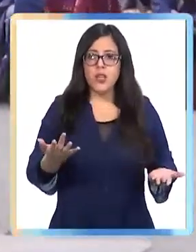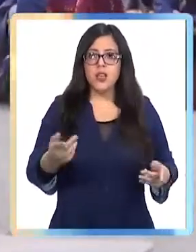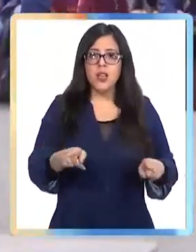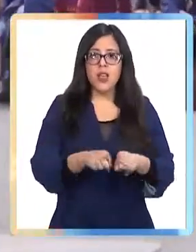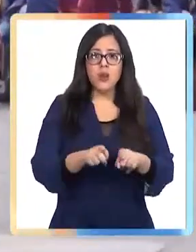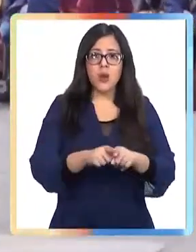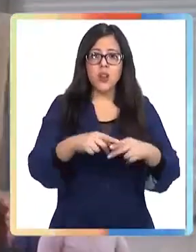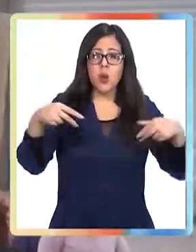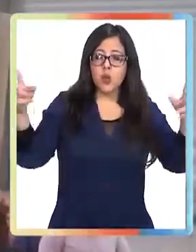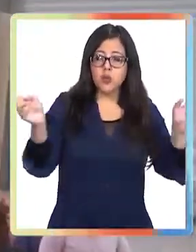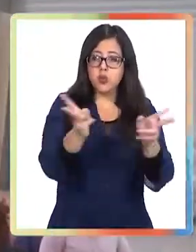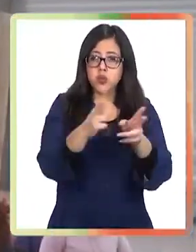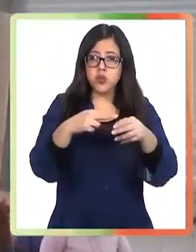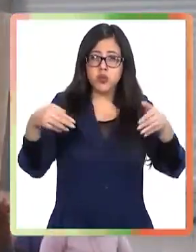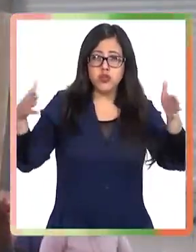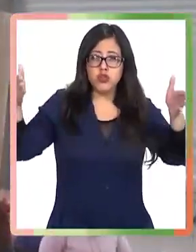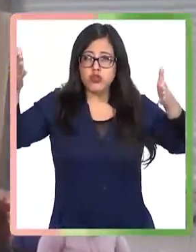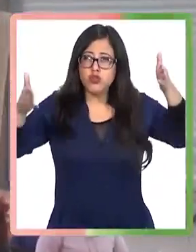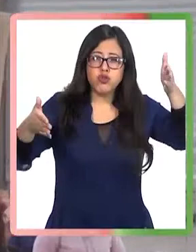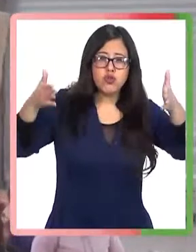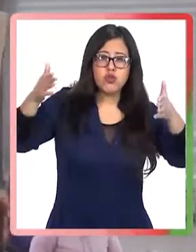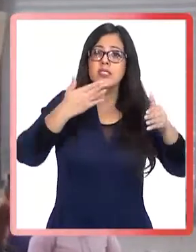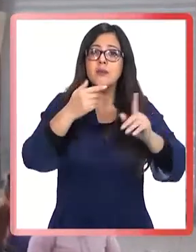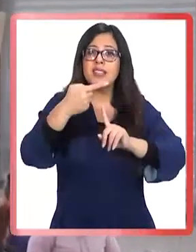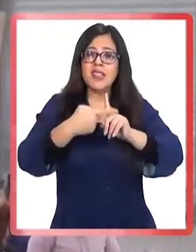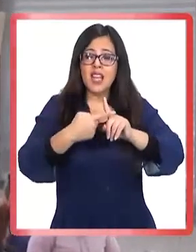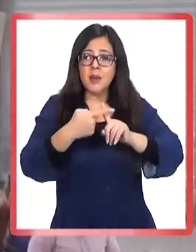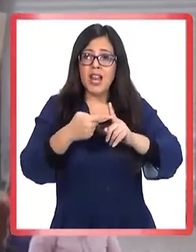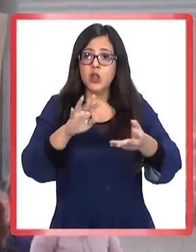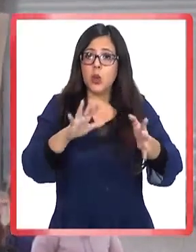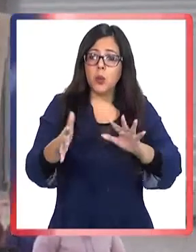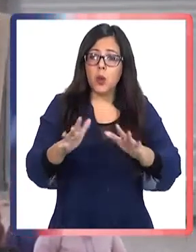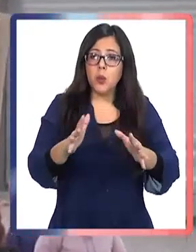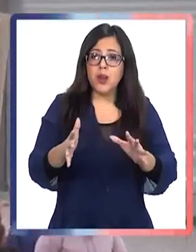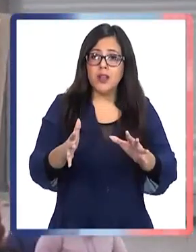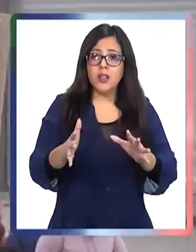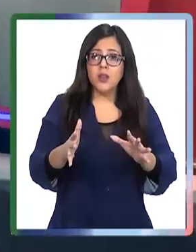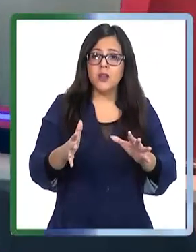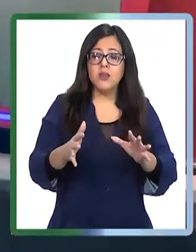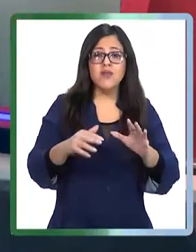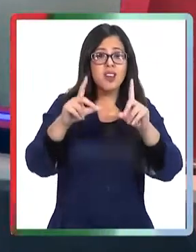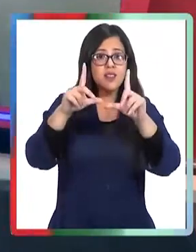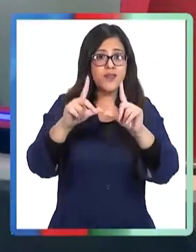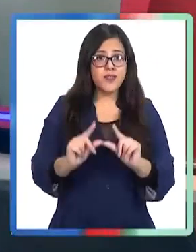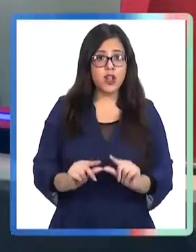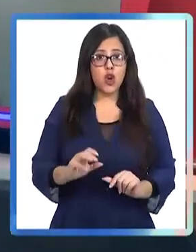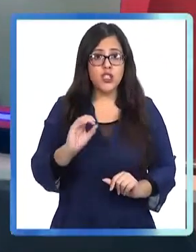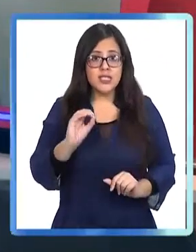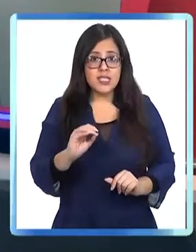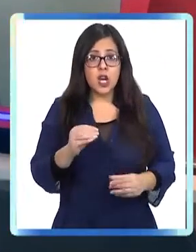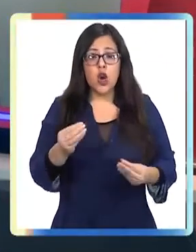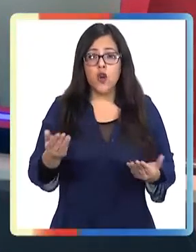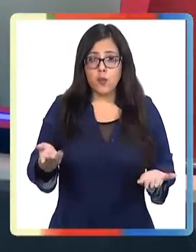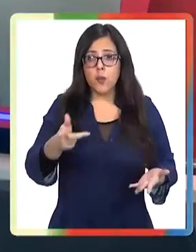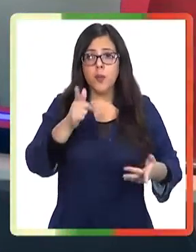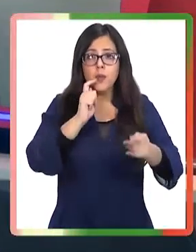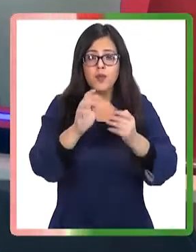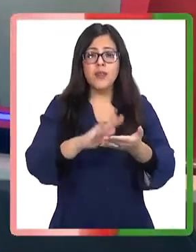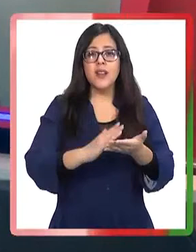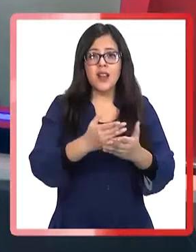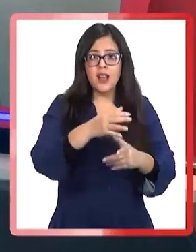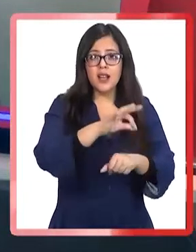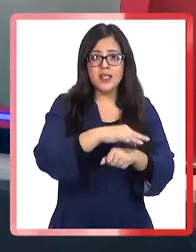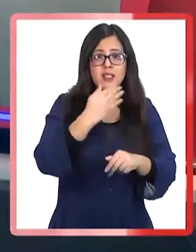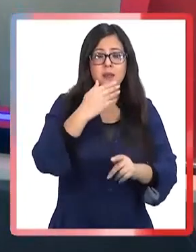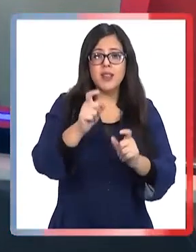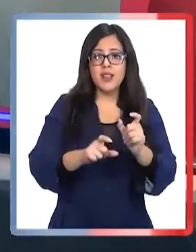es arrastrado por vientos fuertes, las temperaturas oscilan bajo cero, lo cual claramente pone en riesgo la